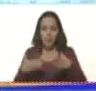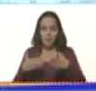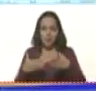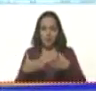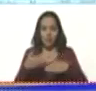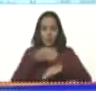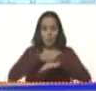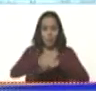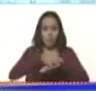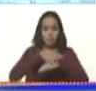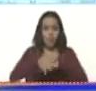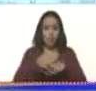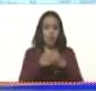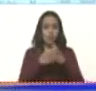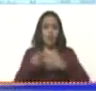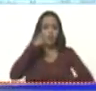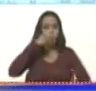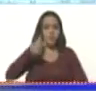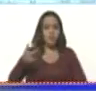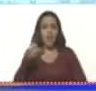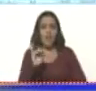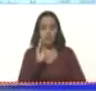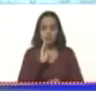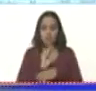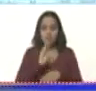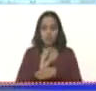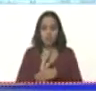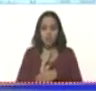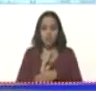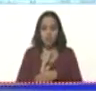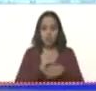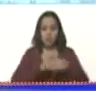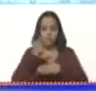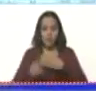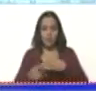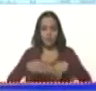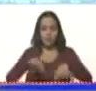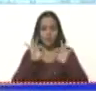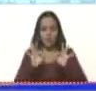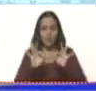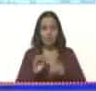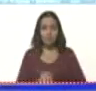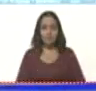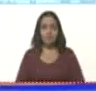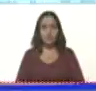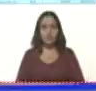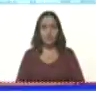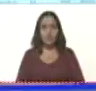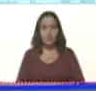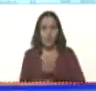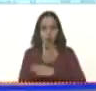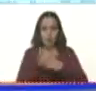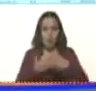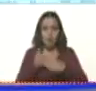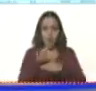a toda la gente que está protegida por el plan especial. Medio